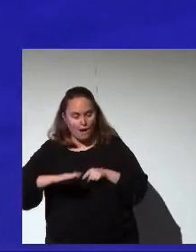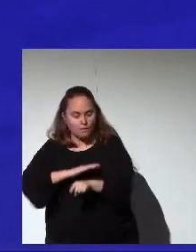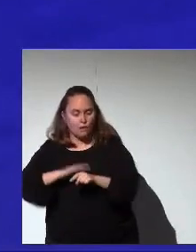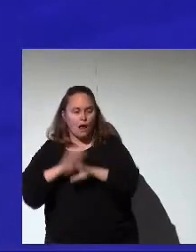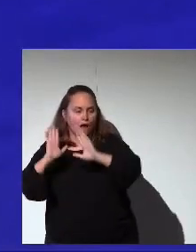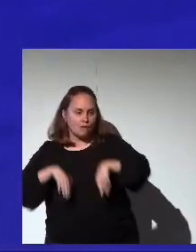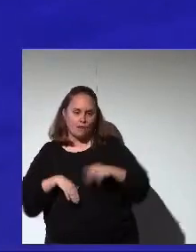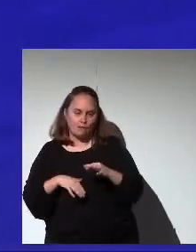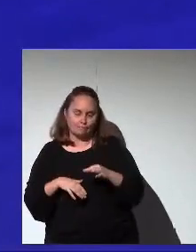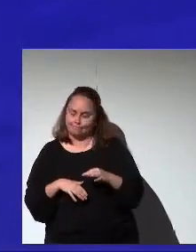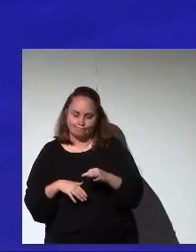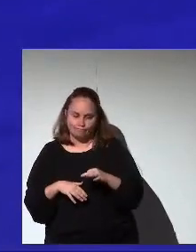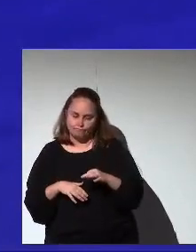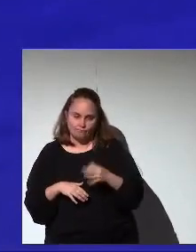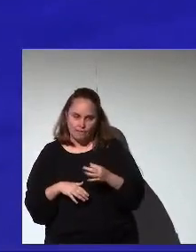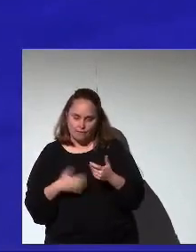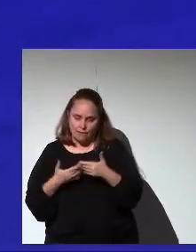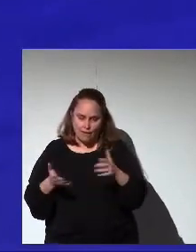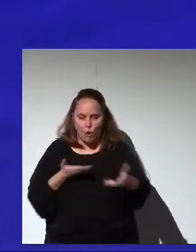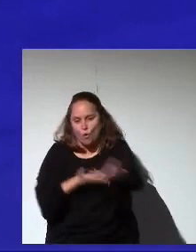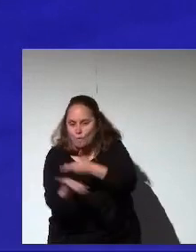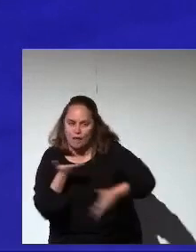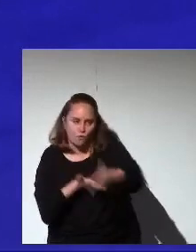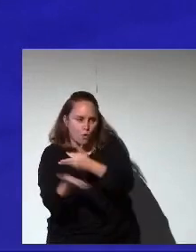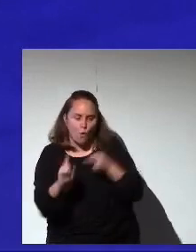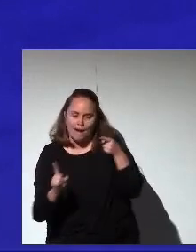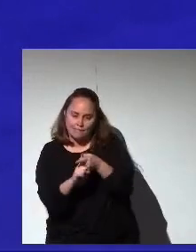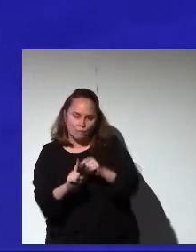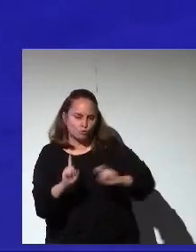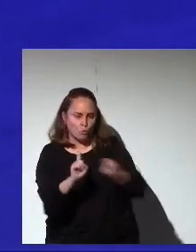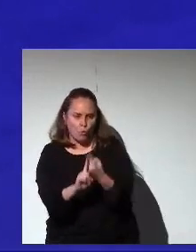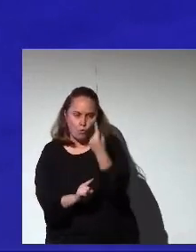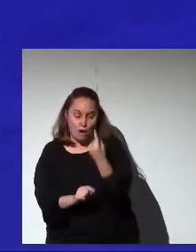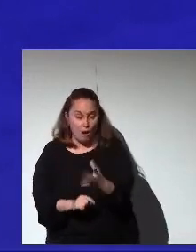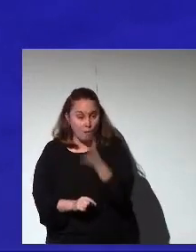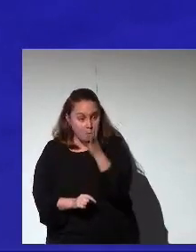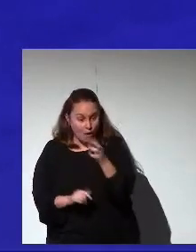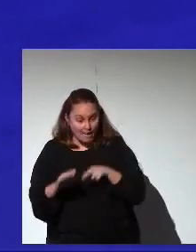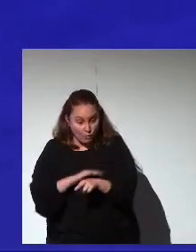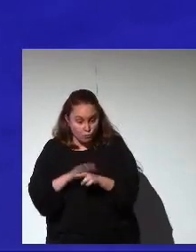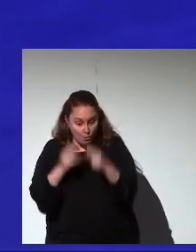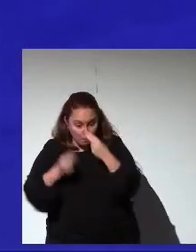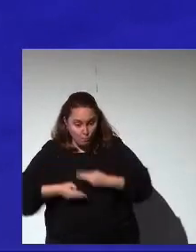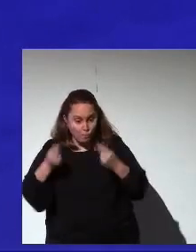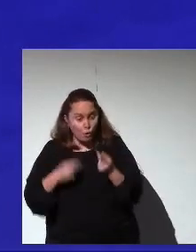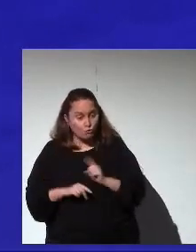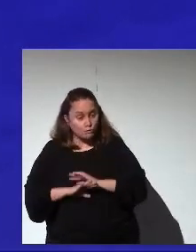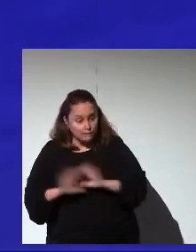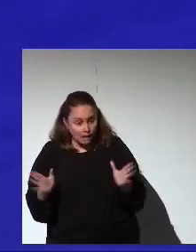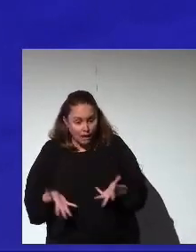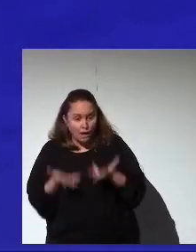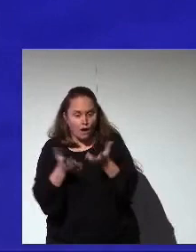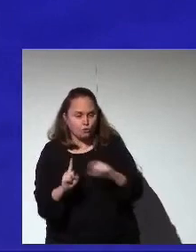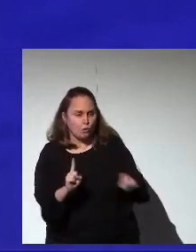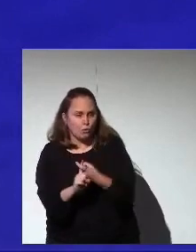la cooperación entre todos los ciudadanos para una determinada actuación, porque con los medios públicos cada vez se puede